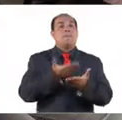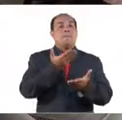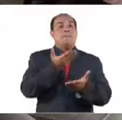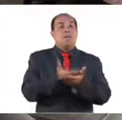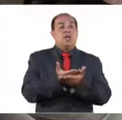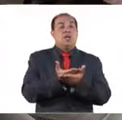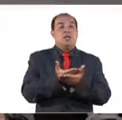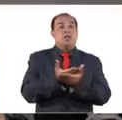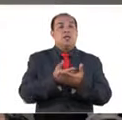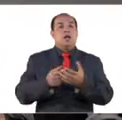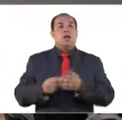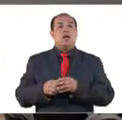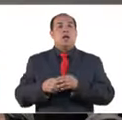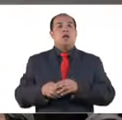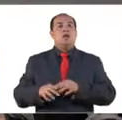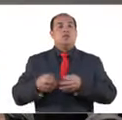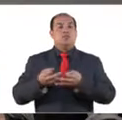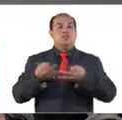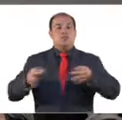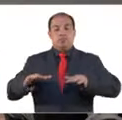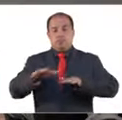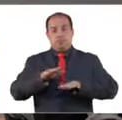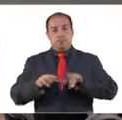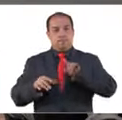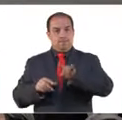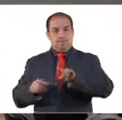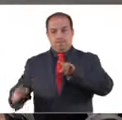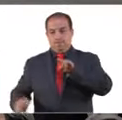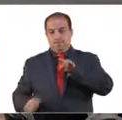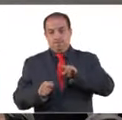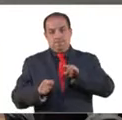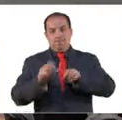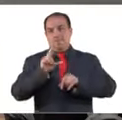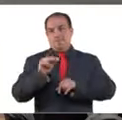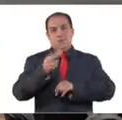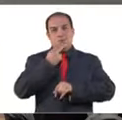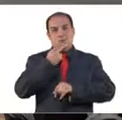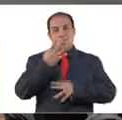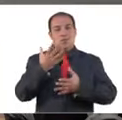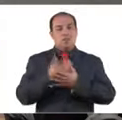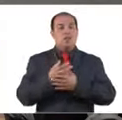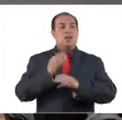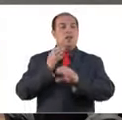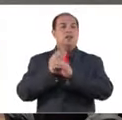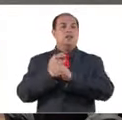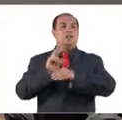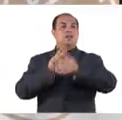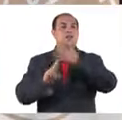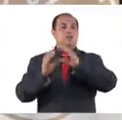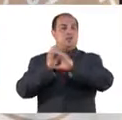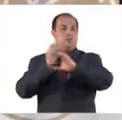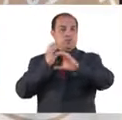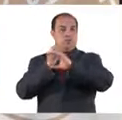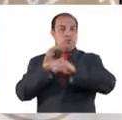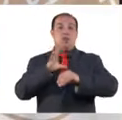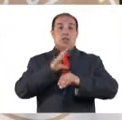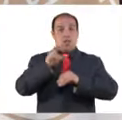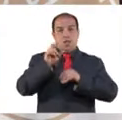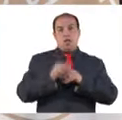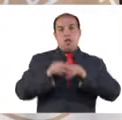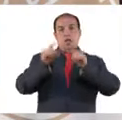piso, que no solo que se usa en los trolebuses, porque sabemos van conectados. Entonces, me parece